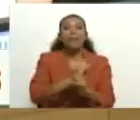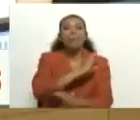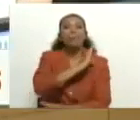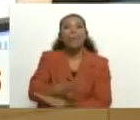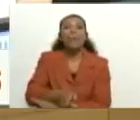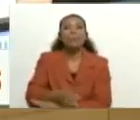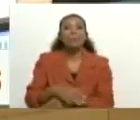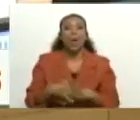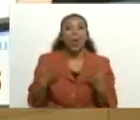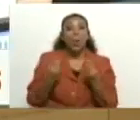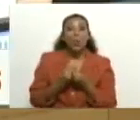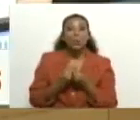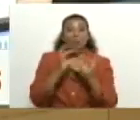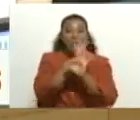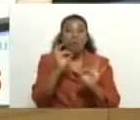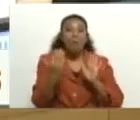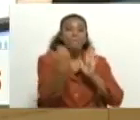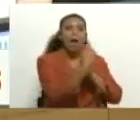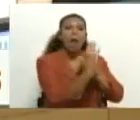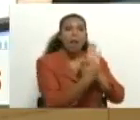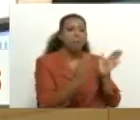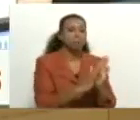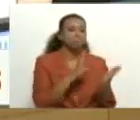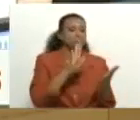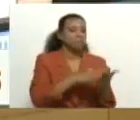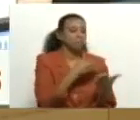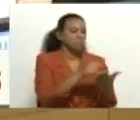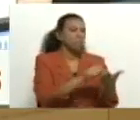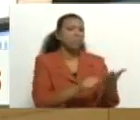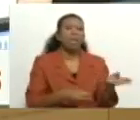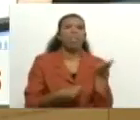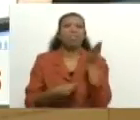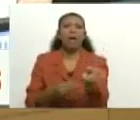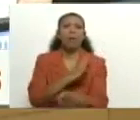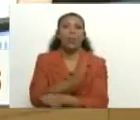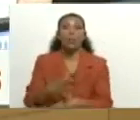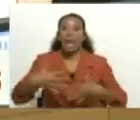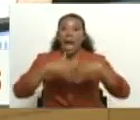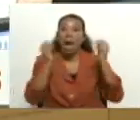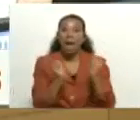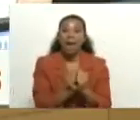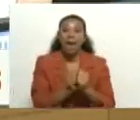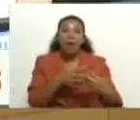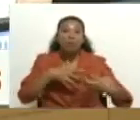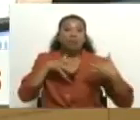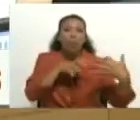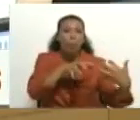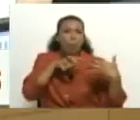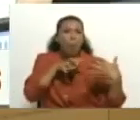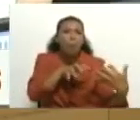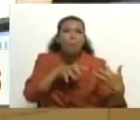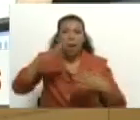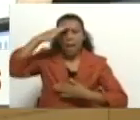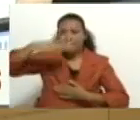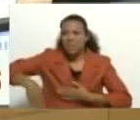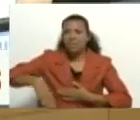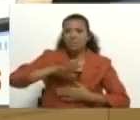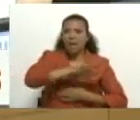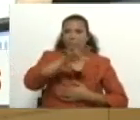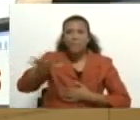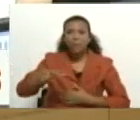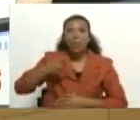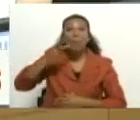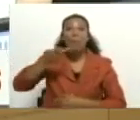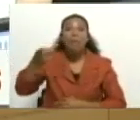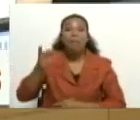decir, junto a otros instrumentos que incluye, por supuesto, las guerras, las presiones militares, las presiones